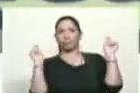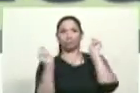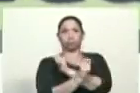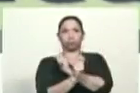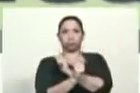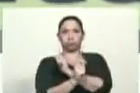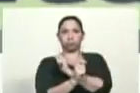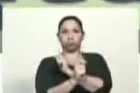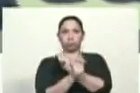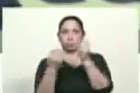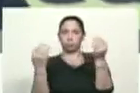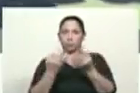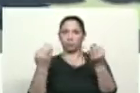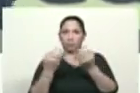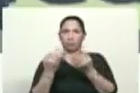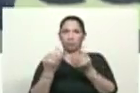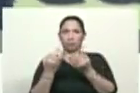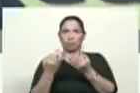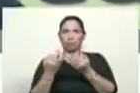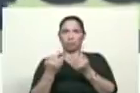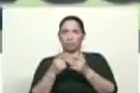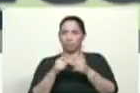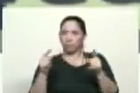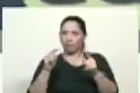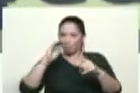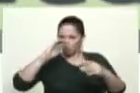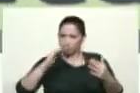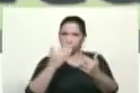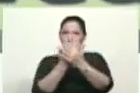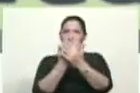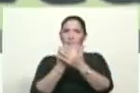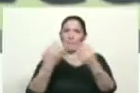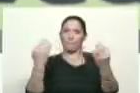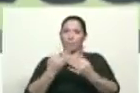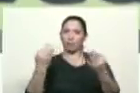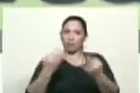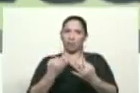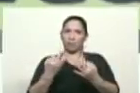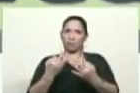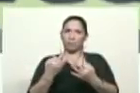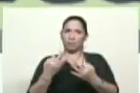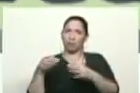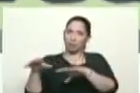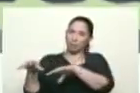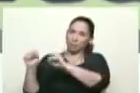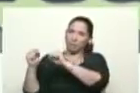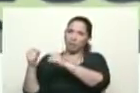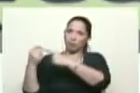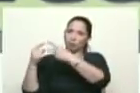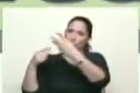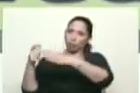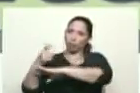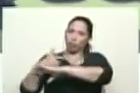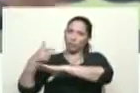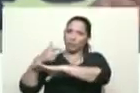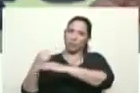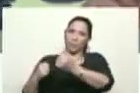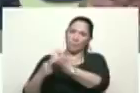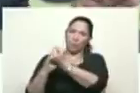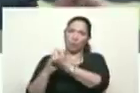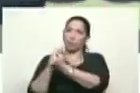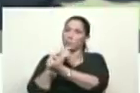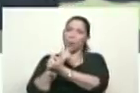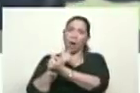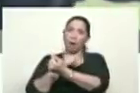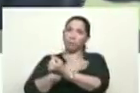transformaciones verdaderas, para enfrentar verdaderamente al imperio y sus aliados, donde no hay cabida